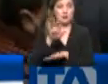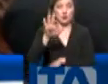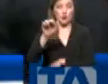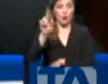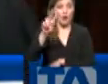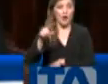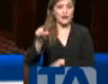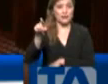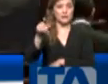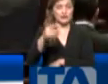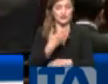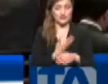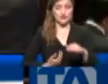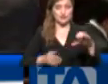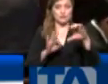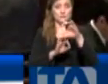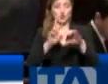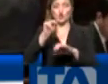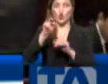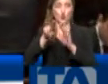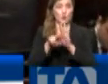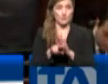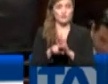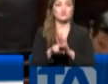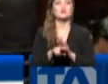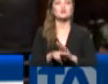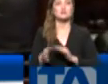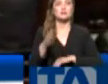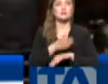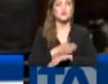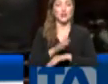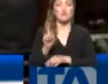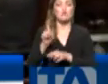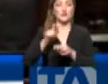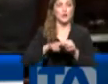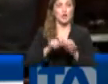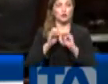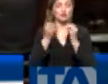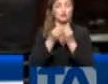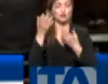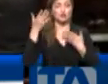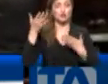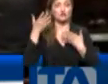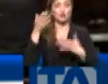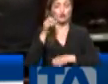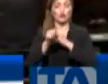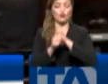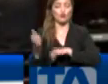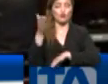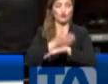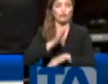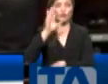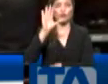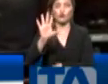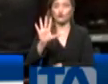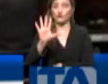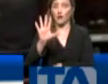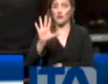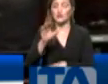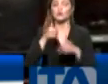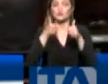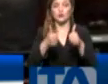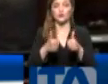Tuárez de incumplir el requisito de no ser afiliado a una organización política 5 años antes de